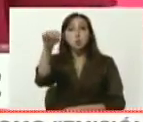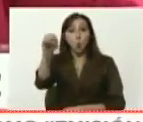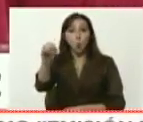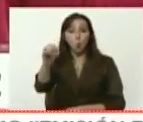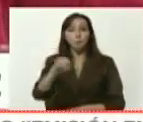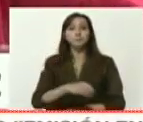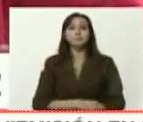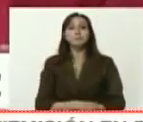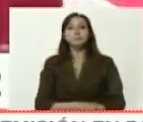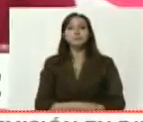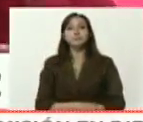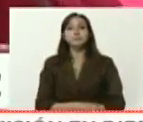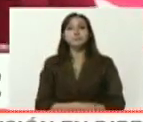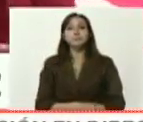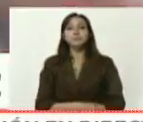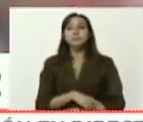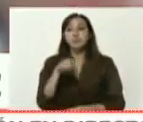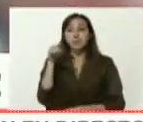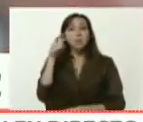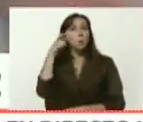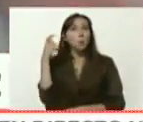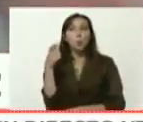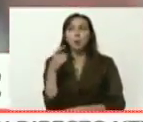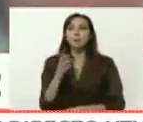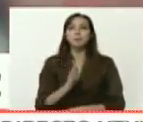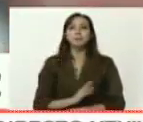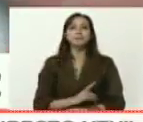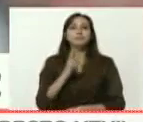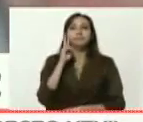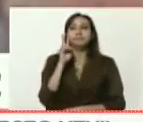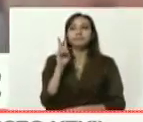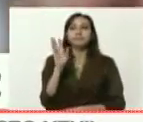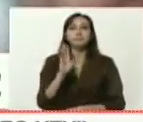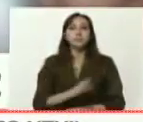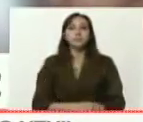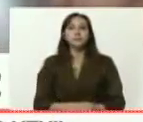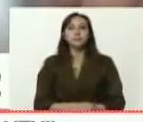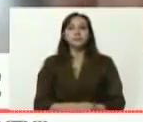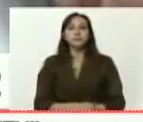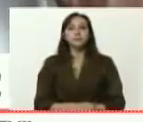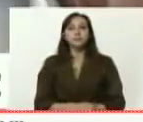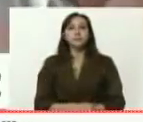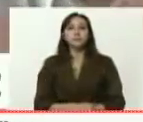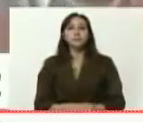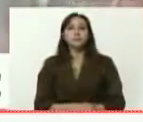sandinista y aquel pueblo conmovido, ¿verdad? Por eso,